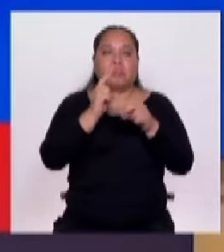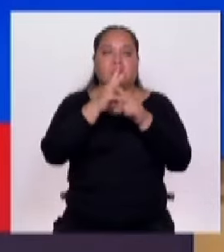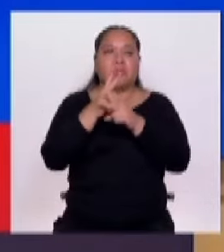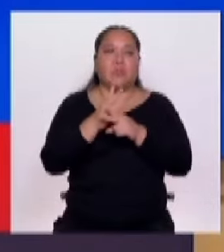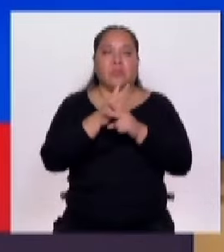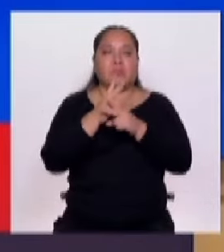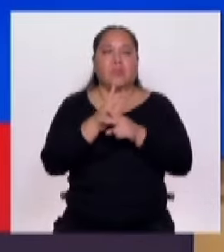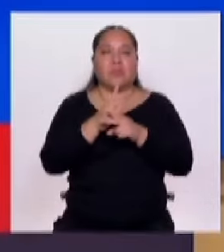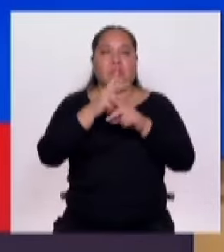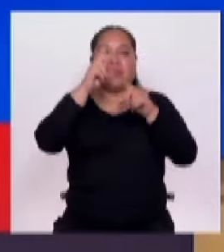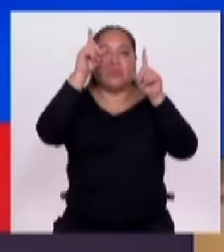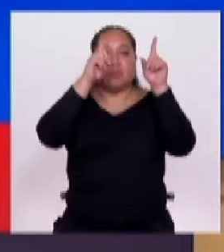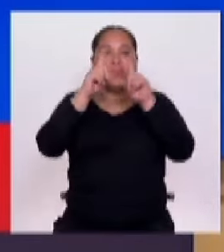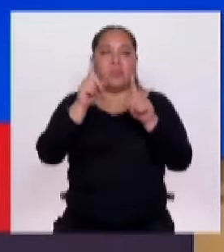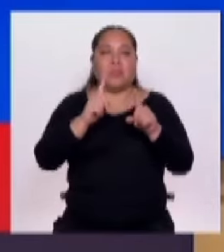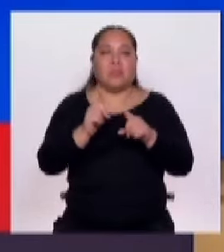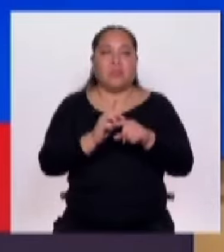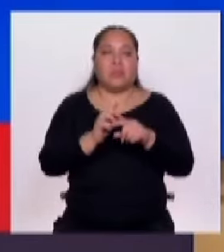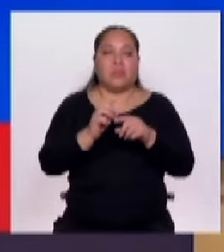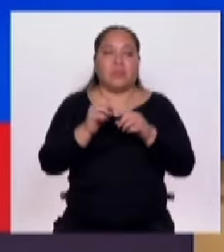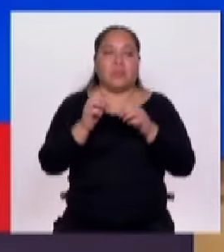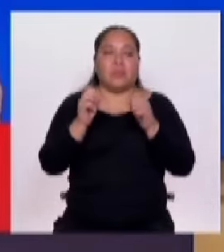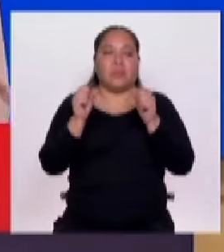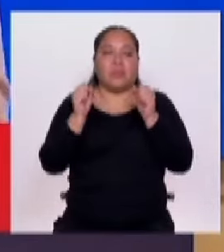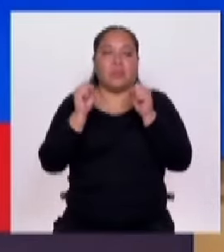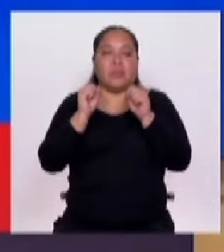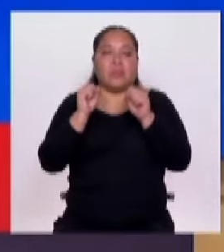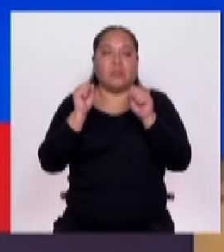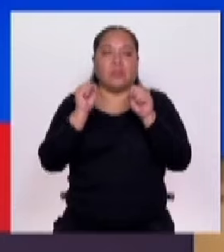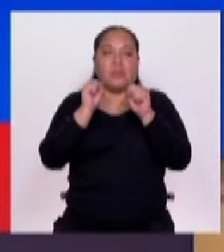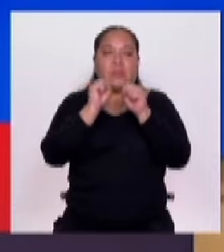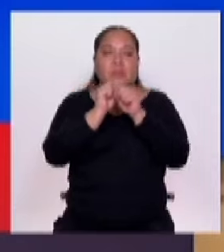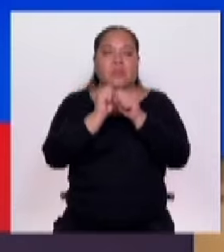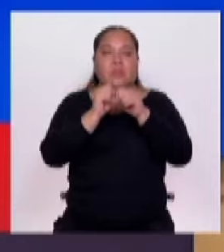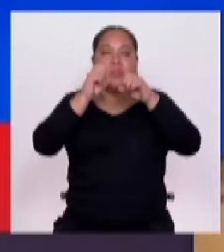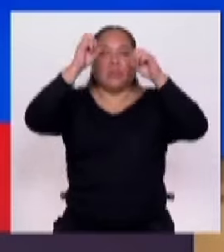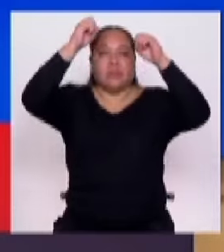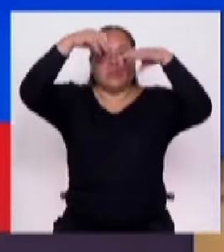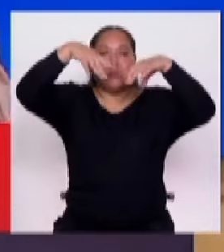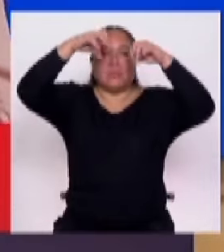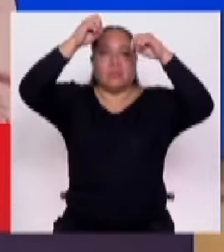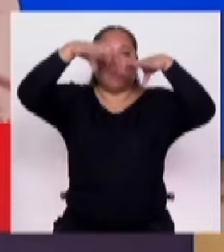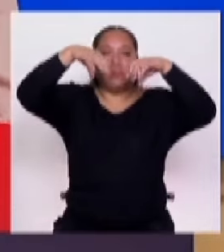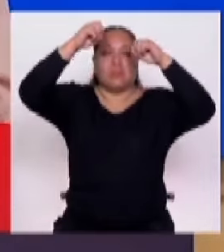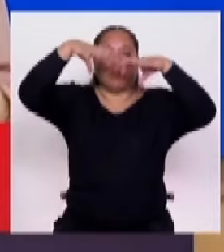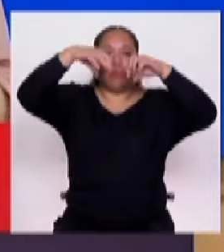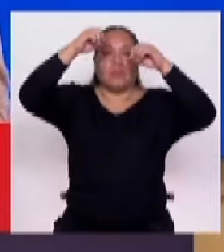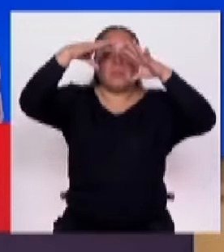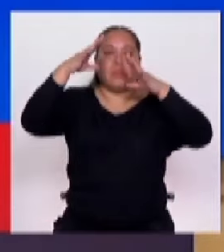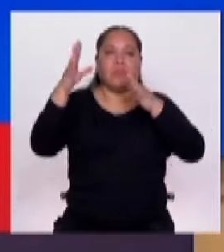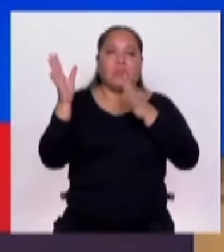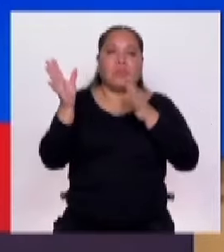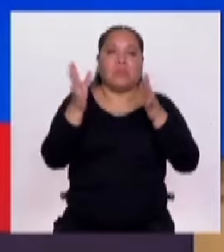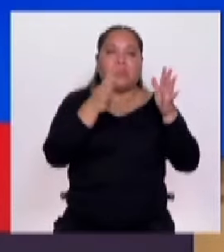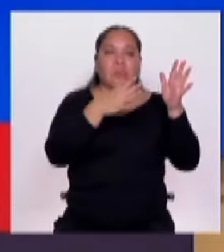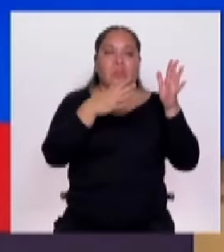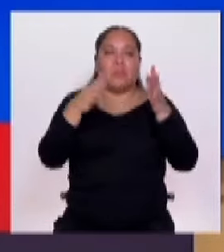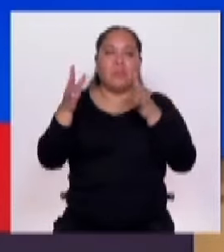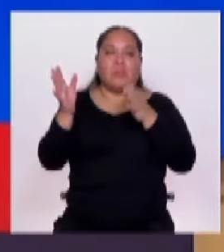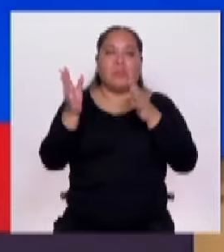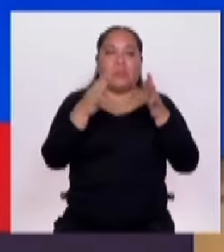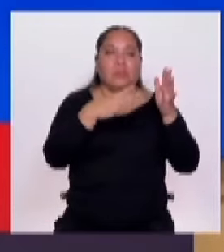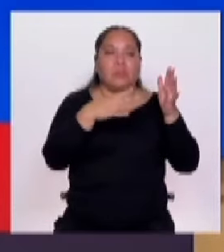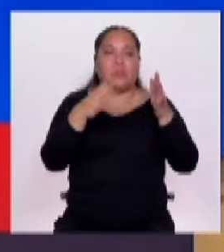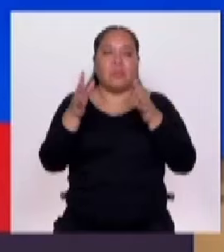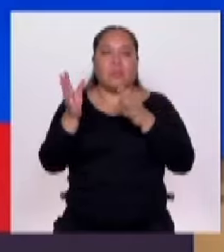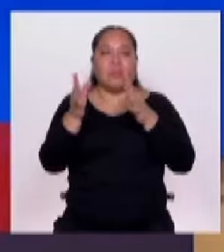posible nuevamente tratar de reforzar las puertas y ventanas porque en la selva las precipitaciones suelen estar acompañadas de rfa de vientos bastante intensas